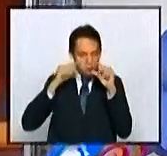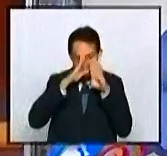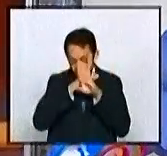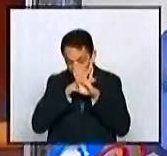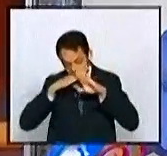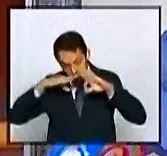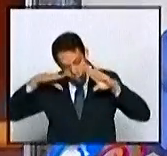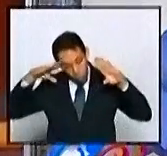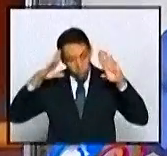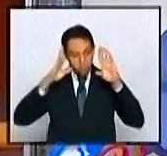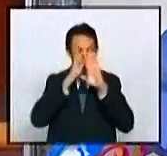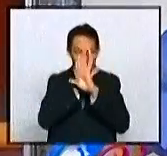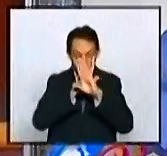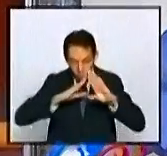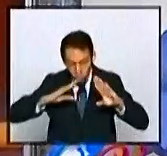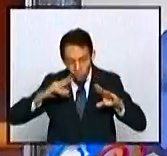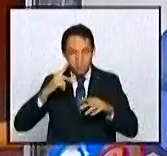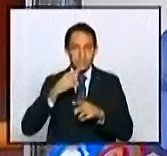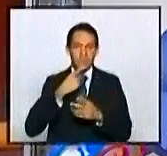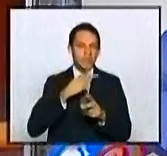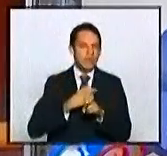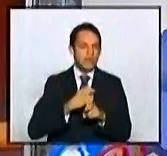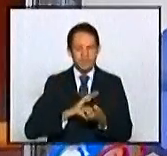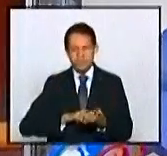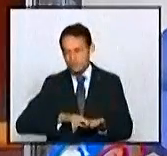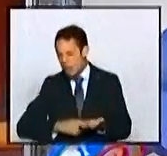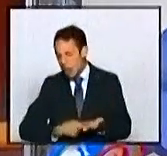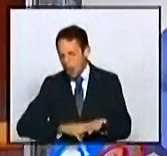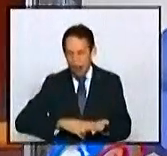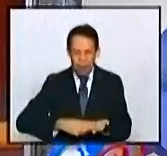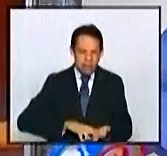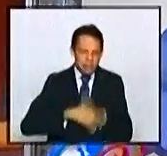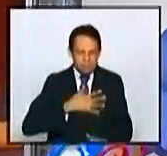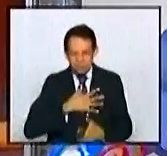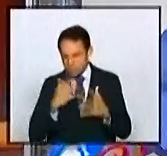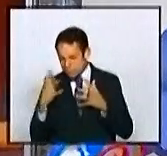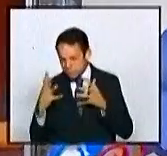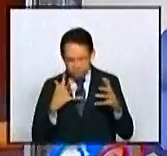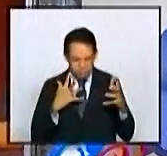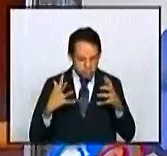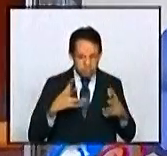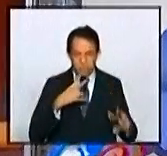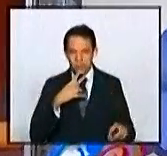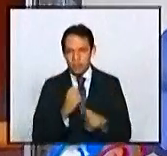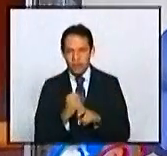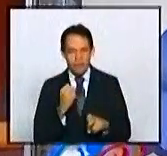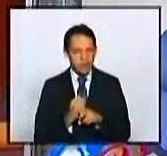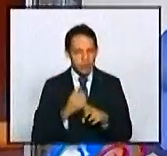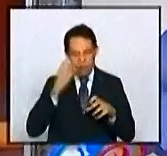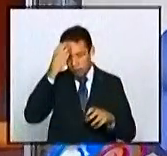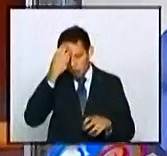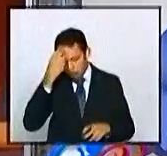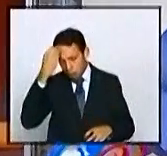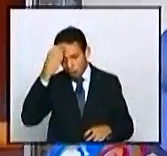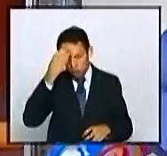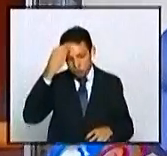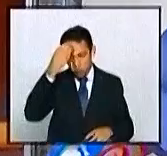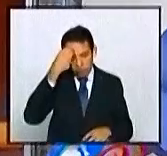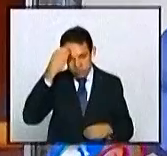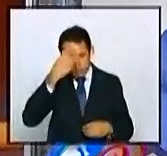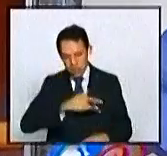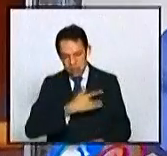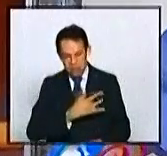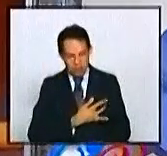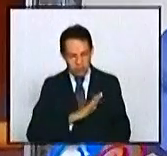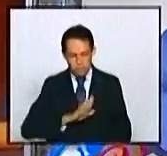insomnio, que ella no se hallaba, que tenía desasosiego, ansiedad, estaba muy perturbada, que se sentía